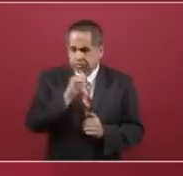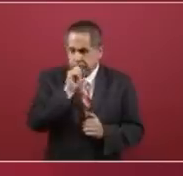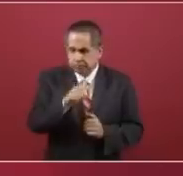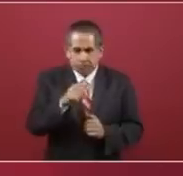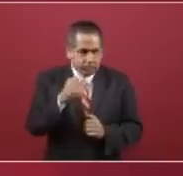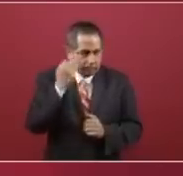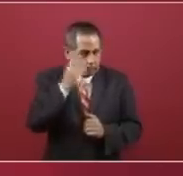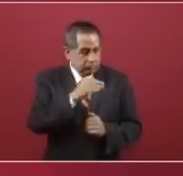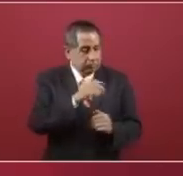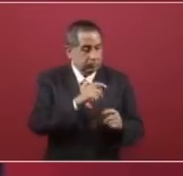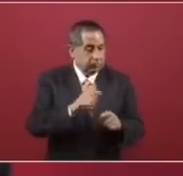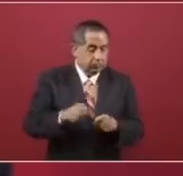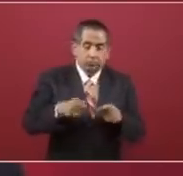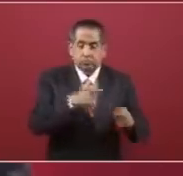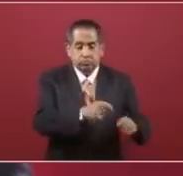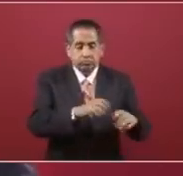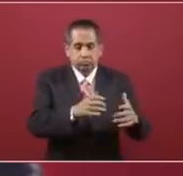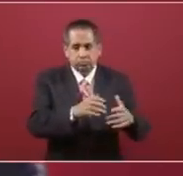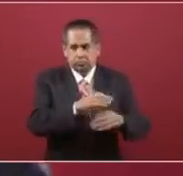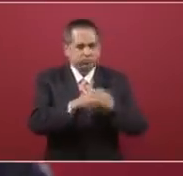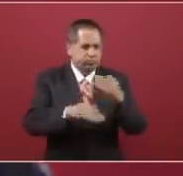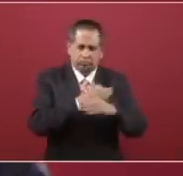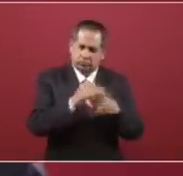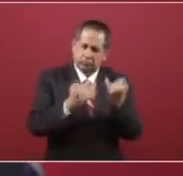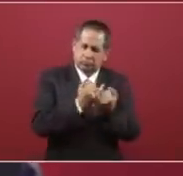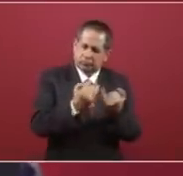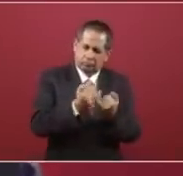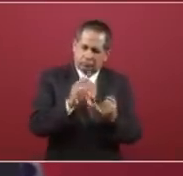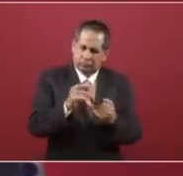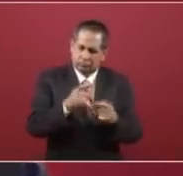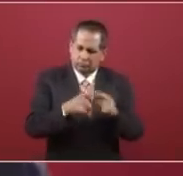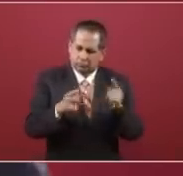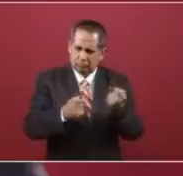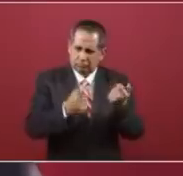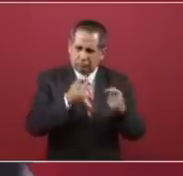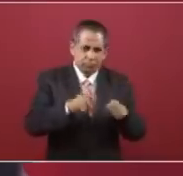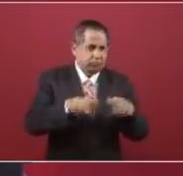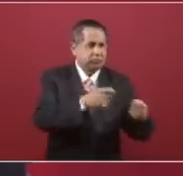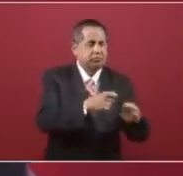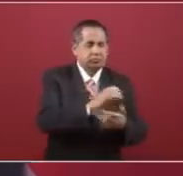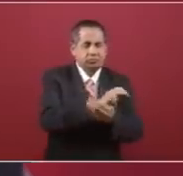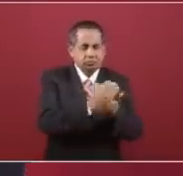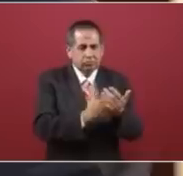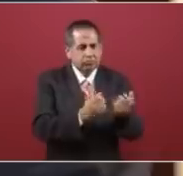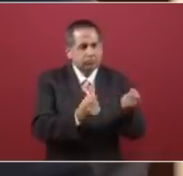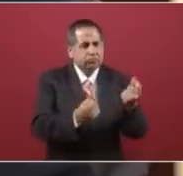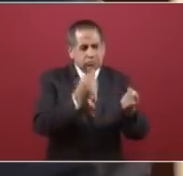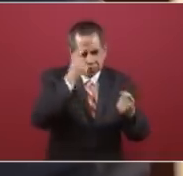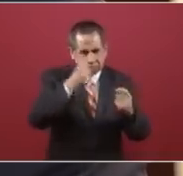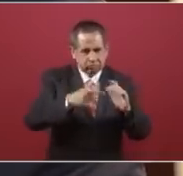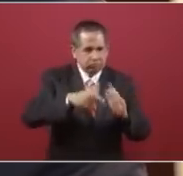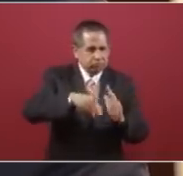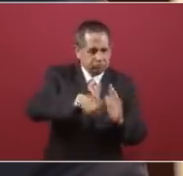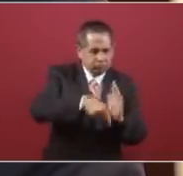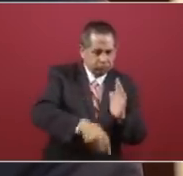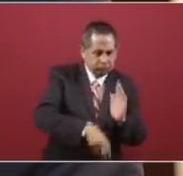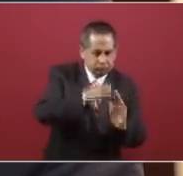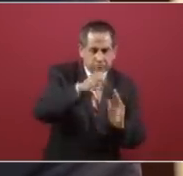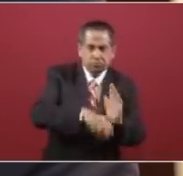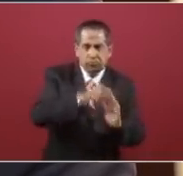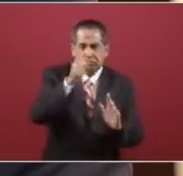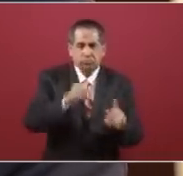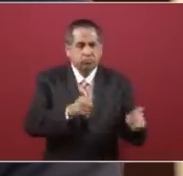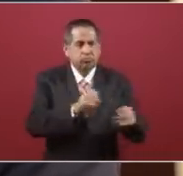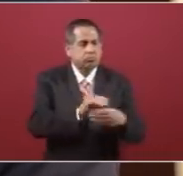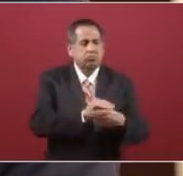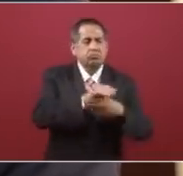tiempo les entregaron no a todas contratos para la explotación de campos y ahí no han